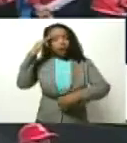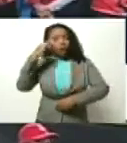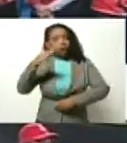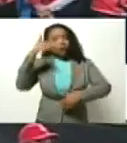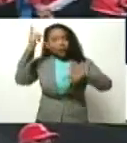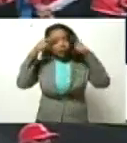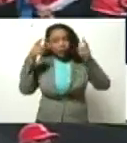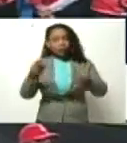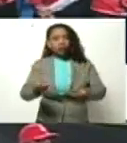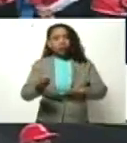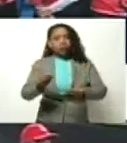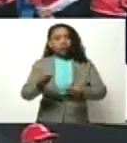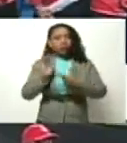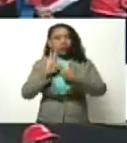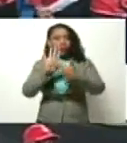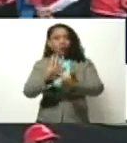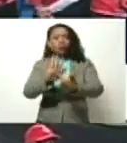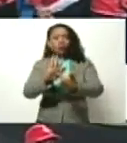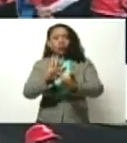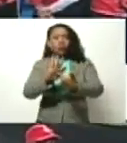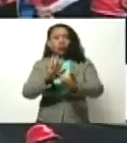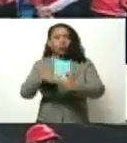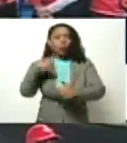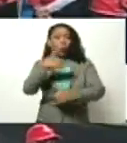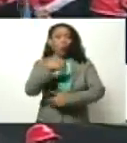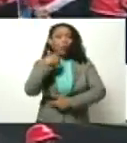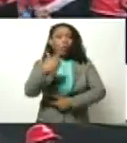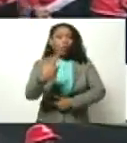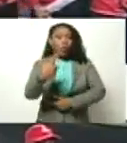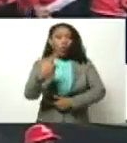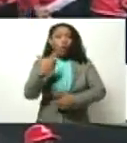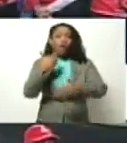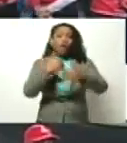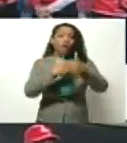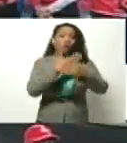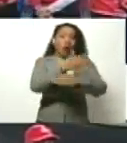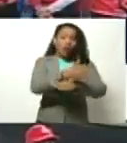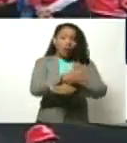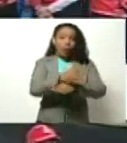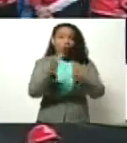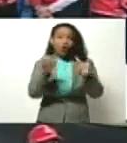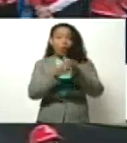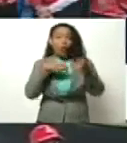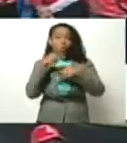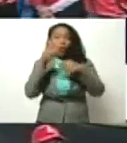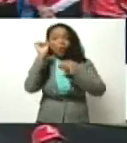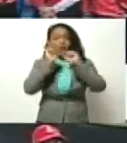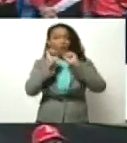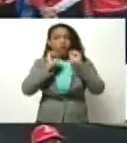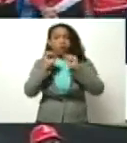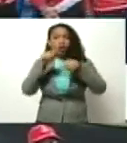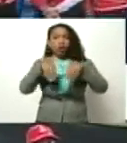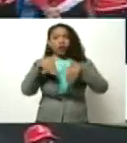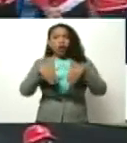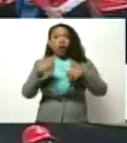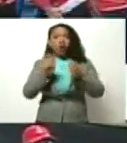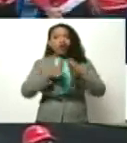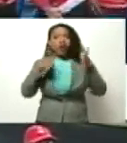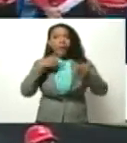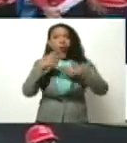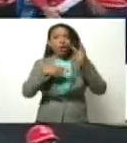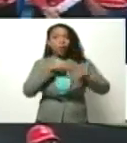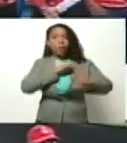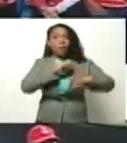Chávez nos señaló cuando dijo que pasáramos de ser una maquinaria electoral a un gran partido